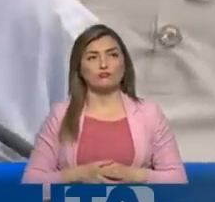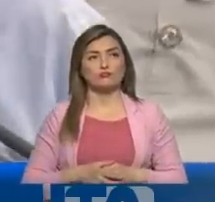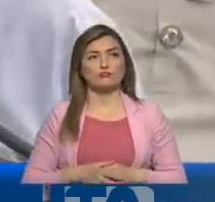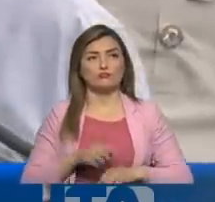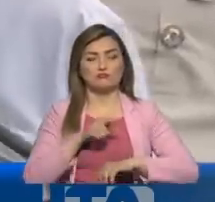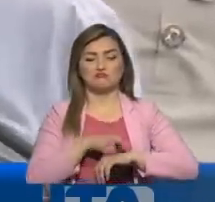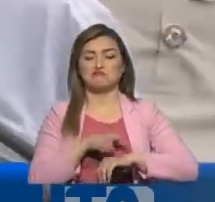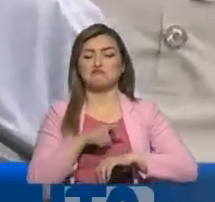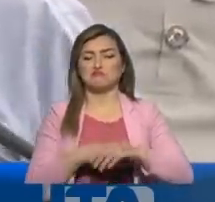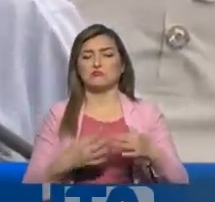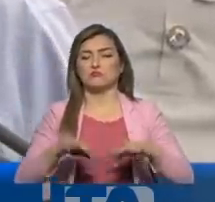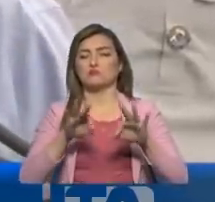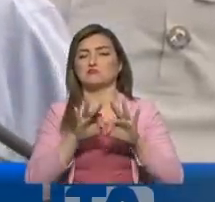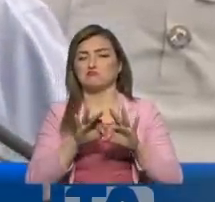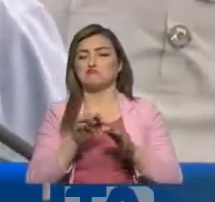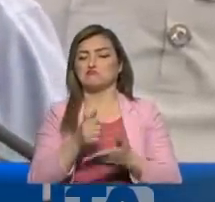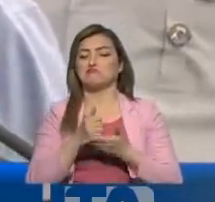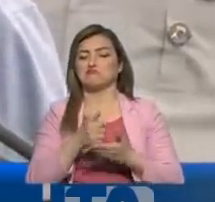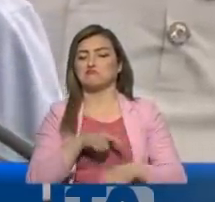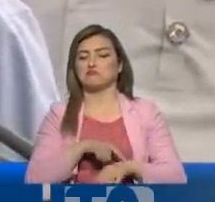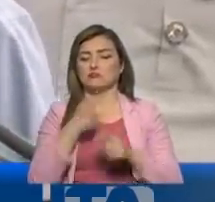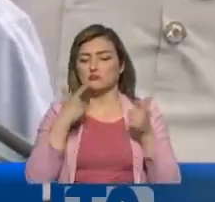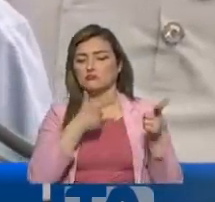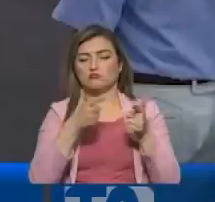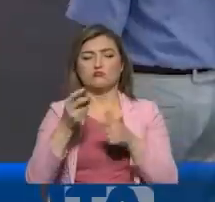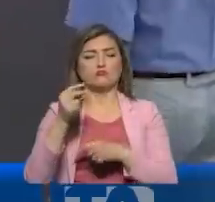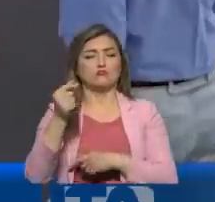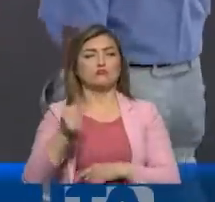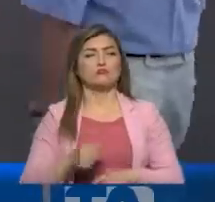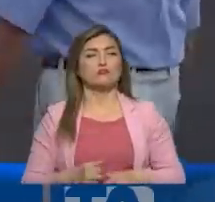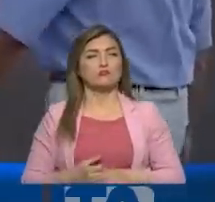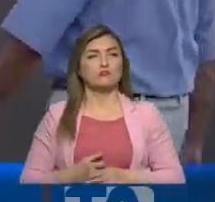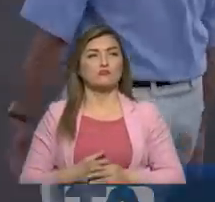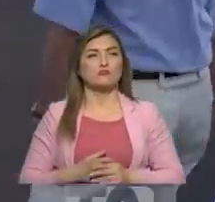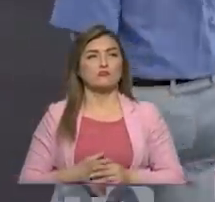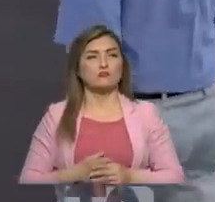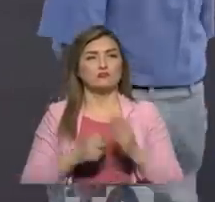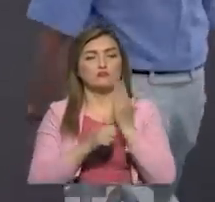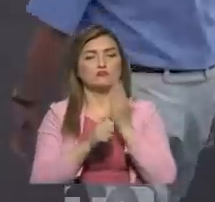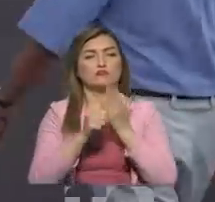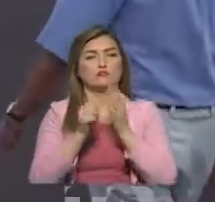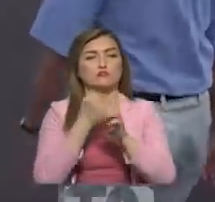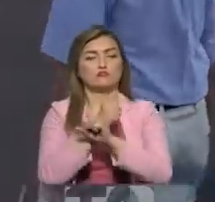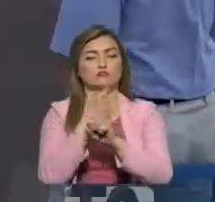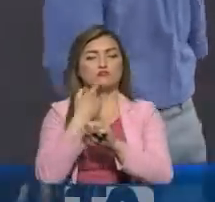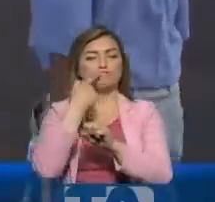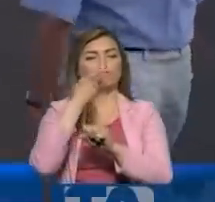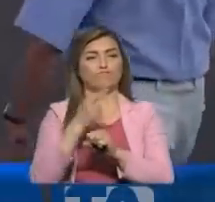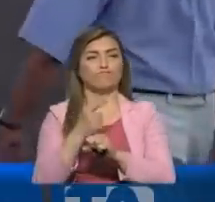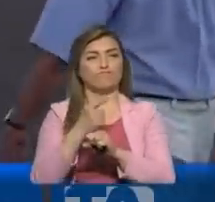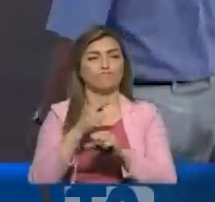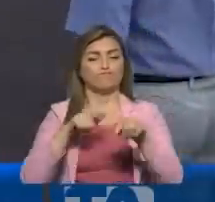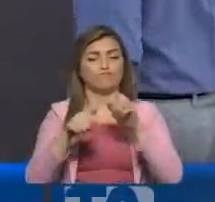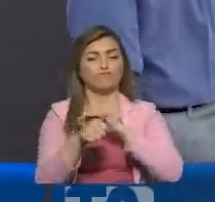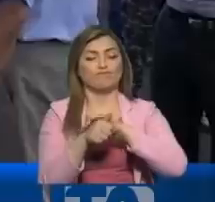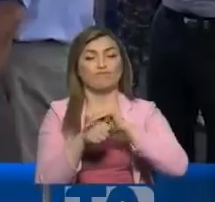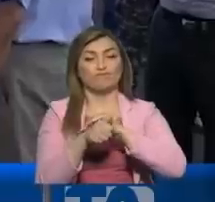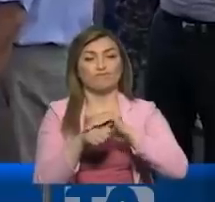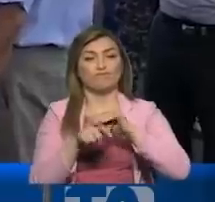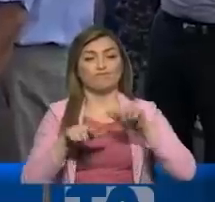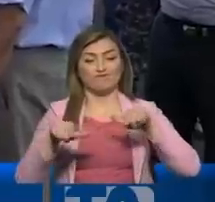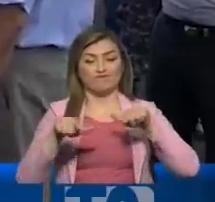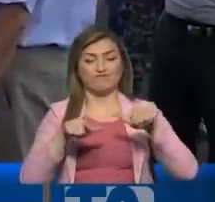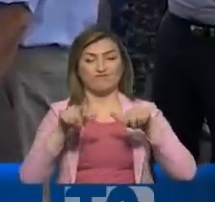ventaja y podemos intervenir en forma inmediata. El ministro resaltó también que la posición geográfica de Galápagos